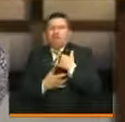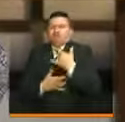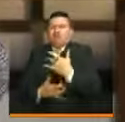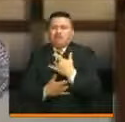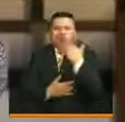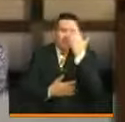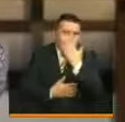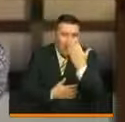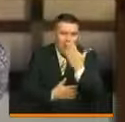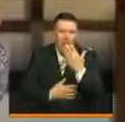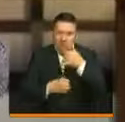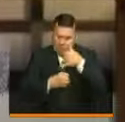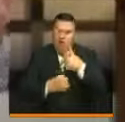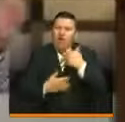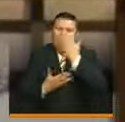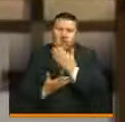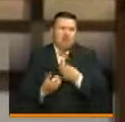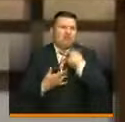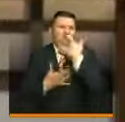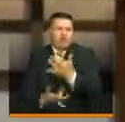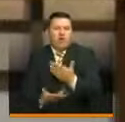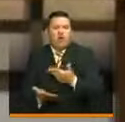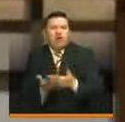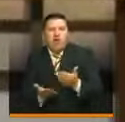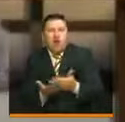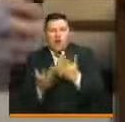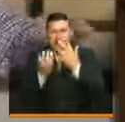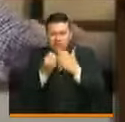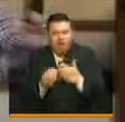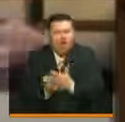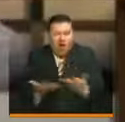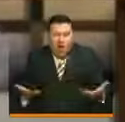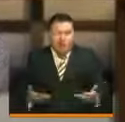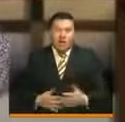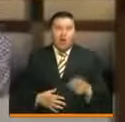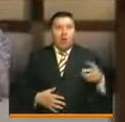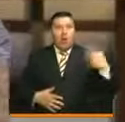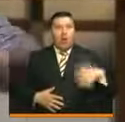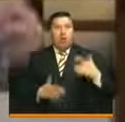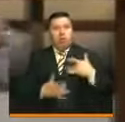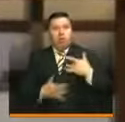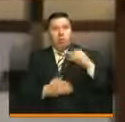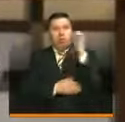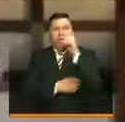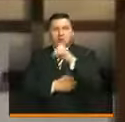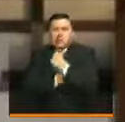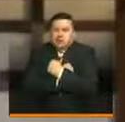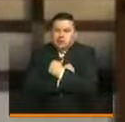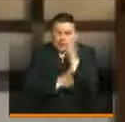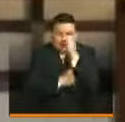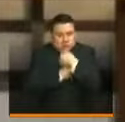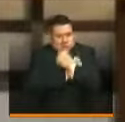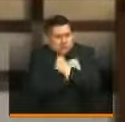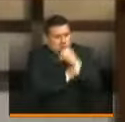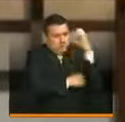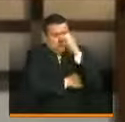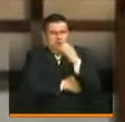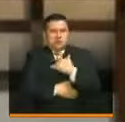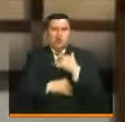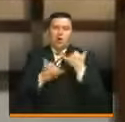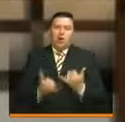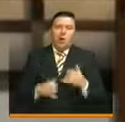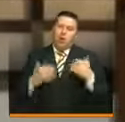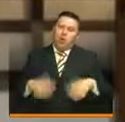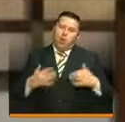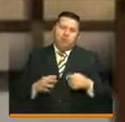para pruebas o dona recursos para comprar equipos. Yo creo que esa solidaridad, ese amor por el país que se está sintiendo en este